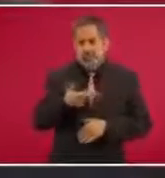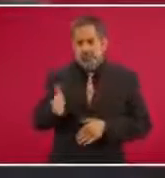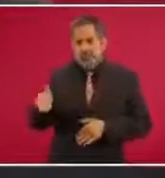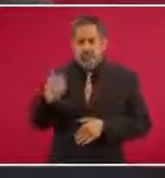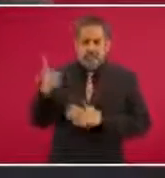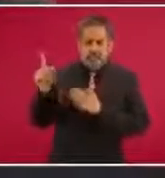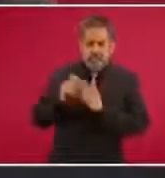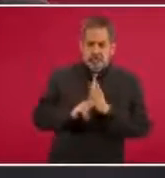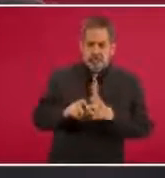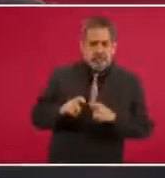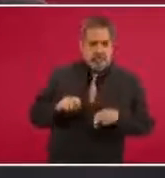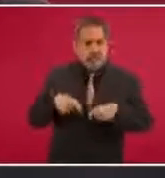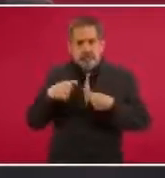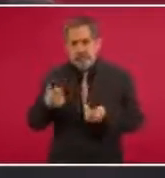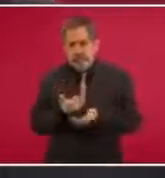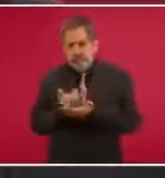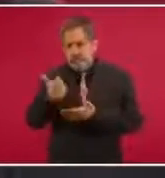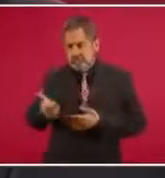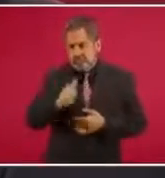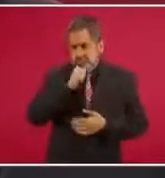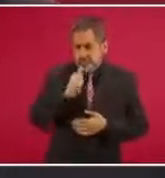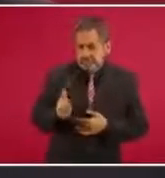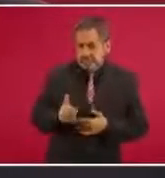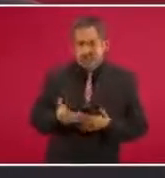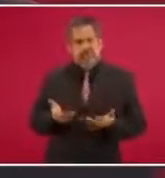sin darles nada